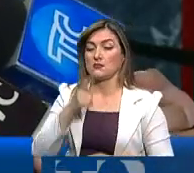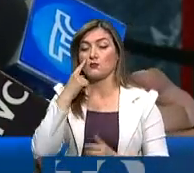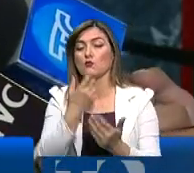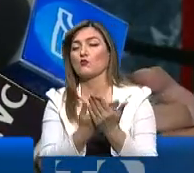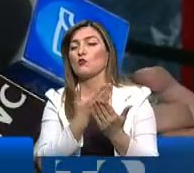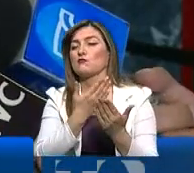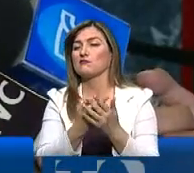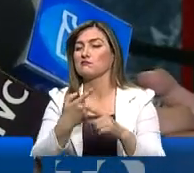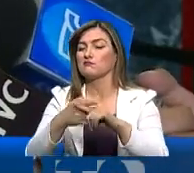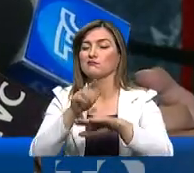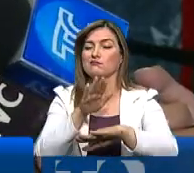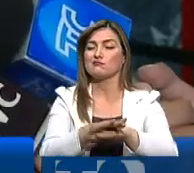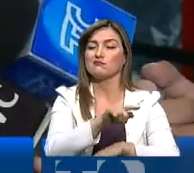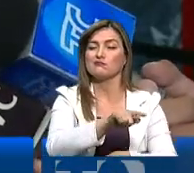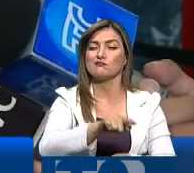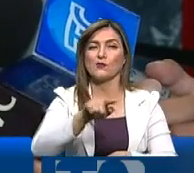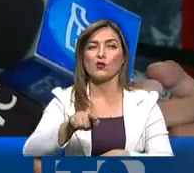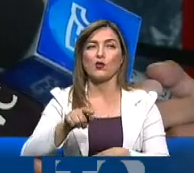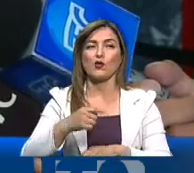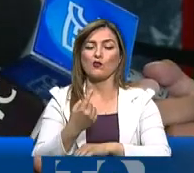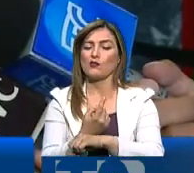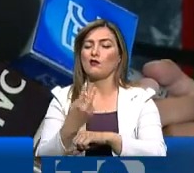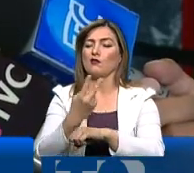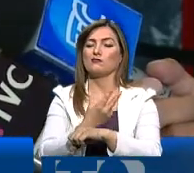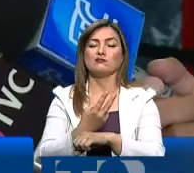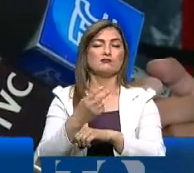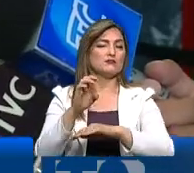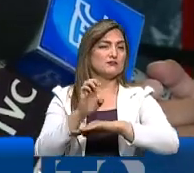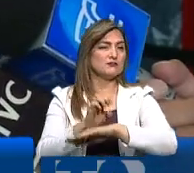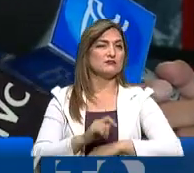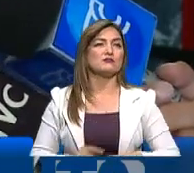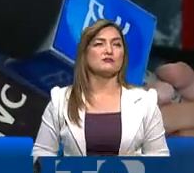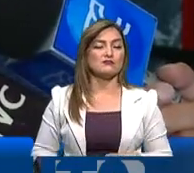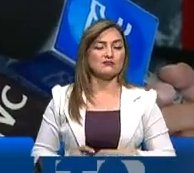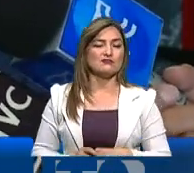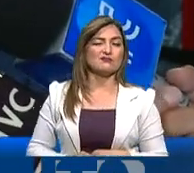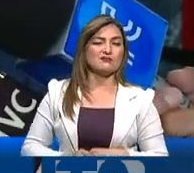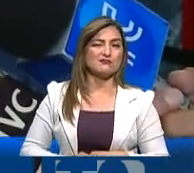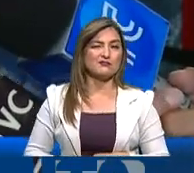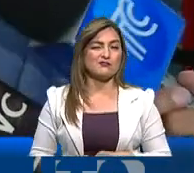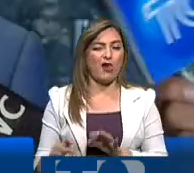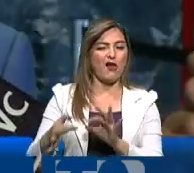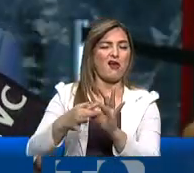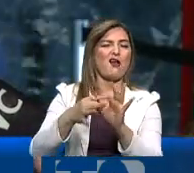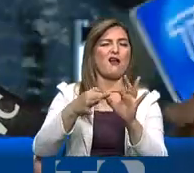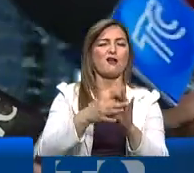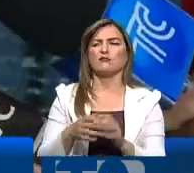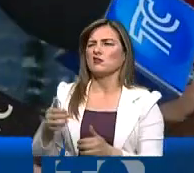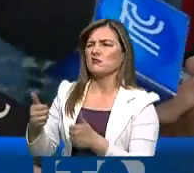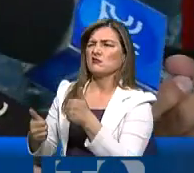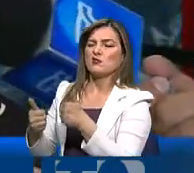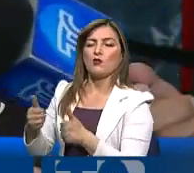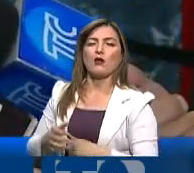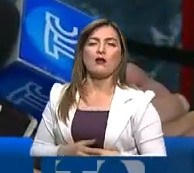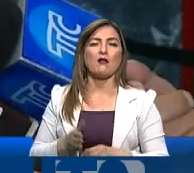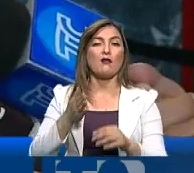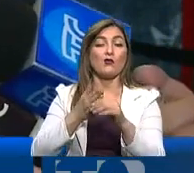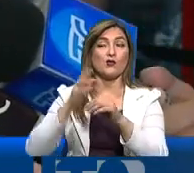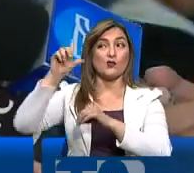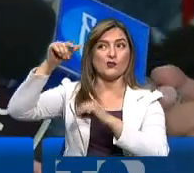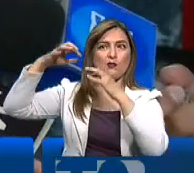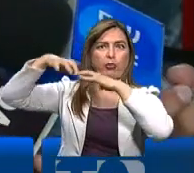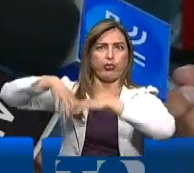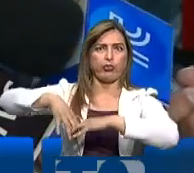responsabilidad en otros hechos que han ocurrido en las últimas horas en el país y que no descartamos que tengan un mismo hilo conductor. ¿Cuál es? Generar la inestabilidad en el